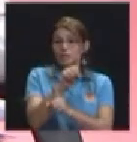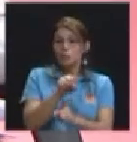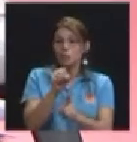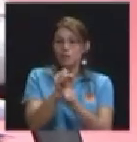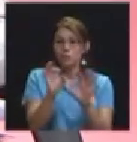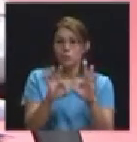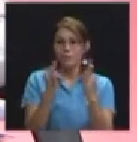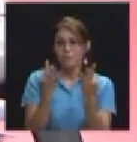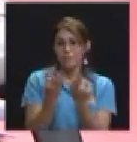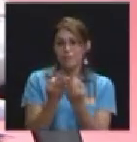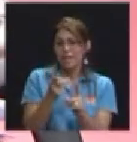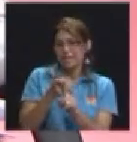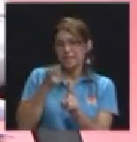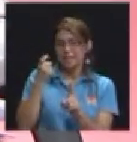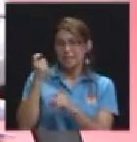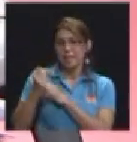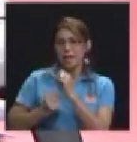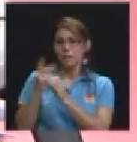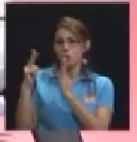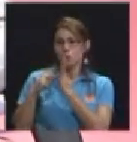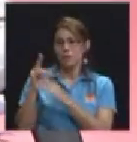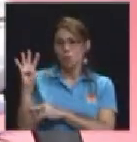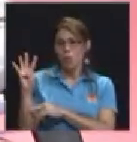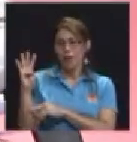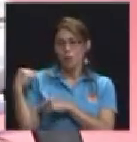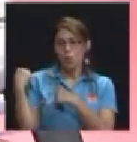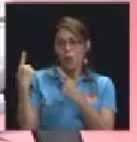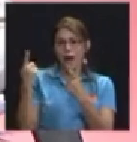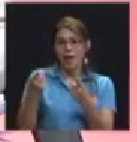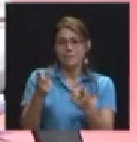hogares del 2004 al 2013